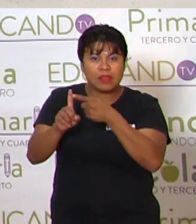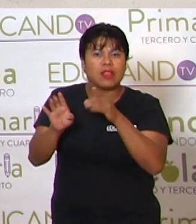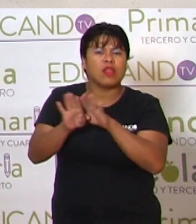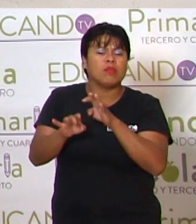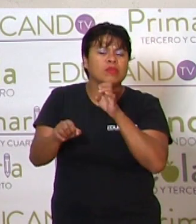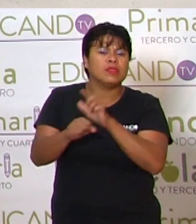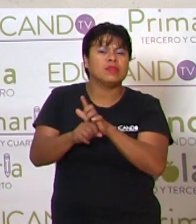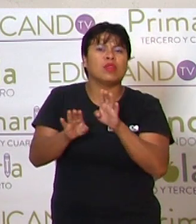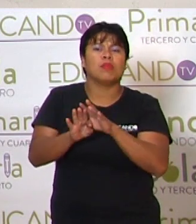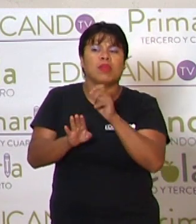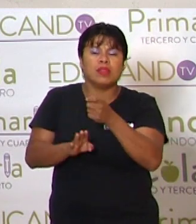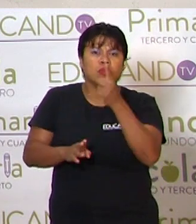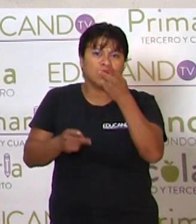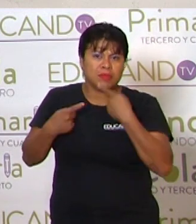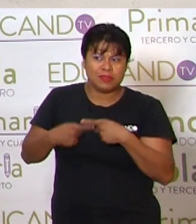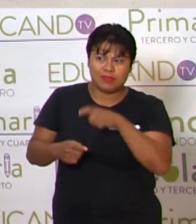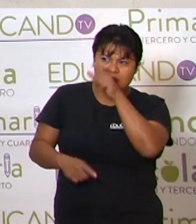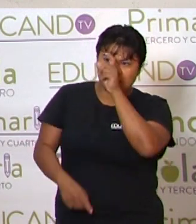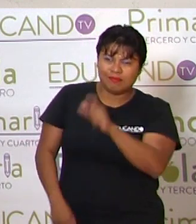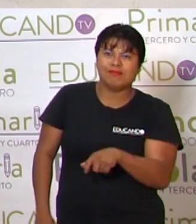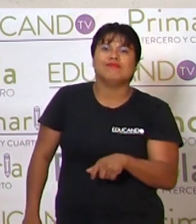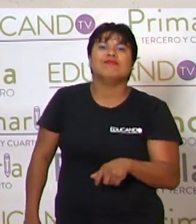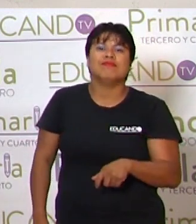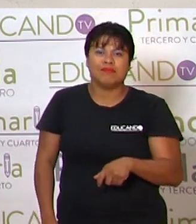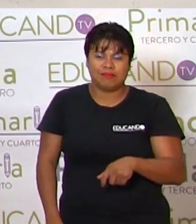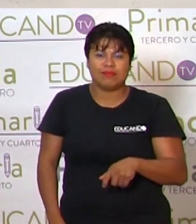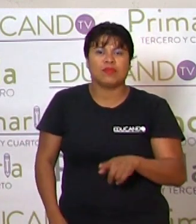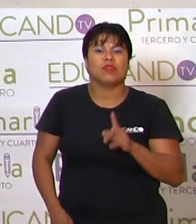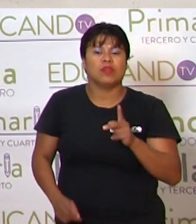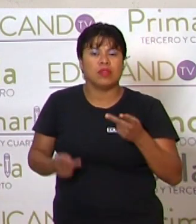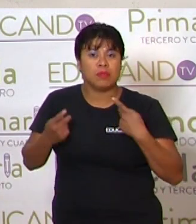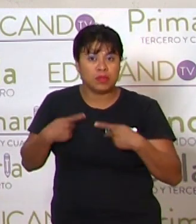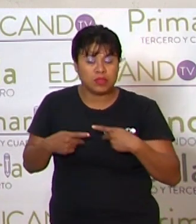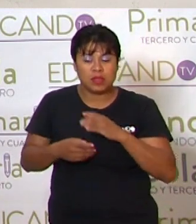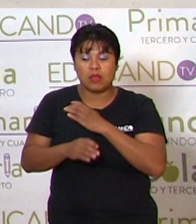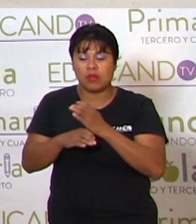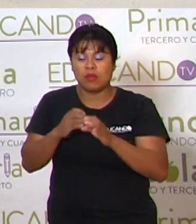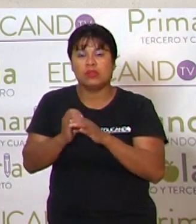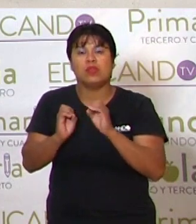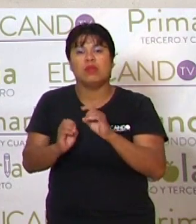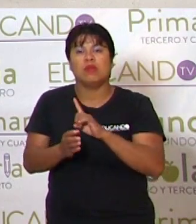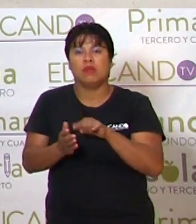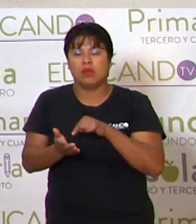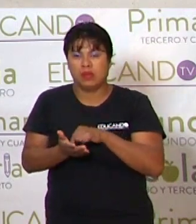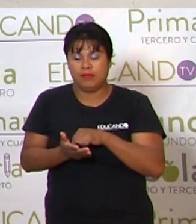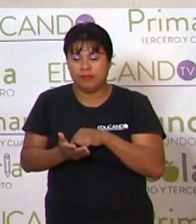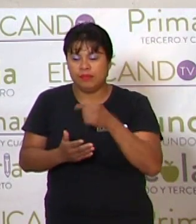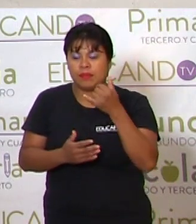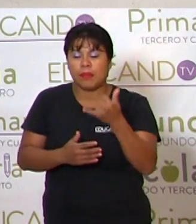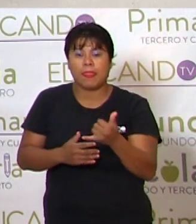determinar específicamente cómo es una persona? Bien, una persona, cosa o lugar. Y